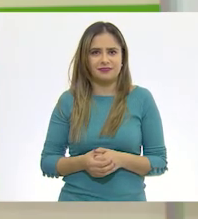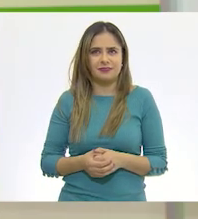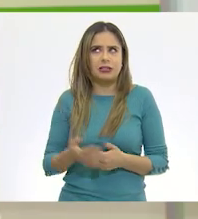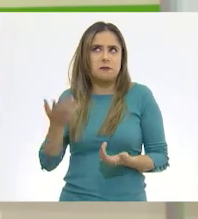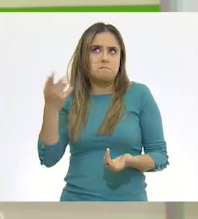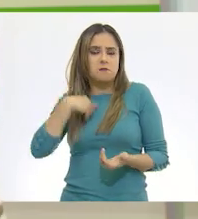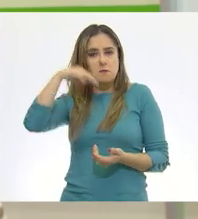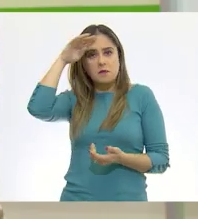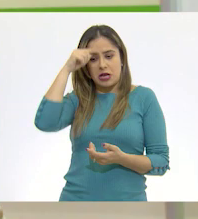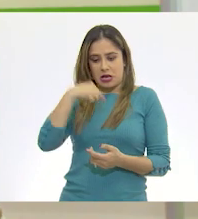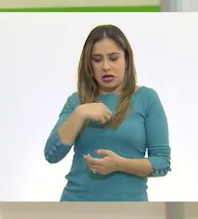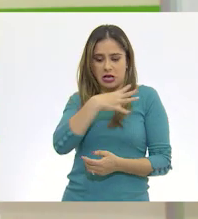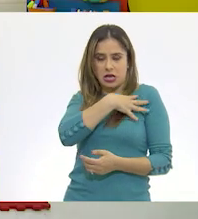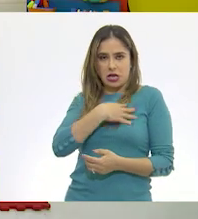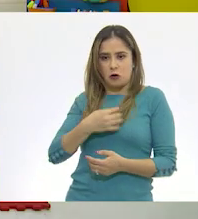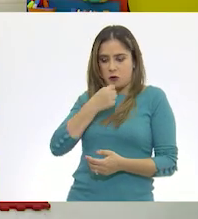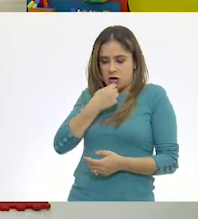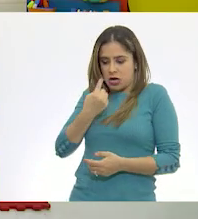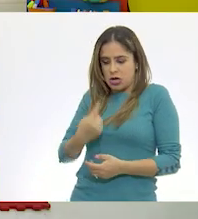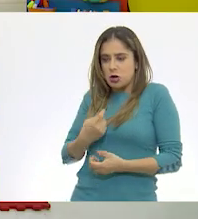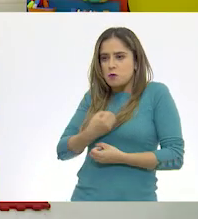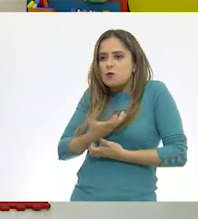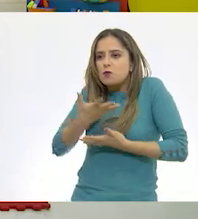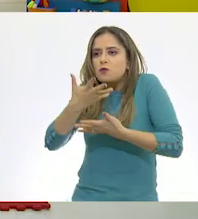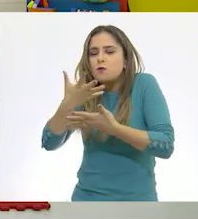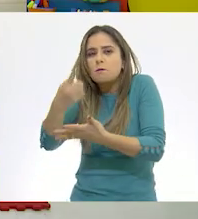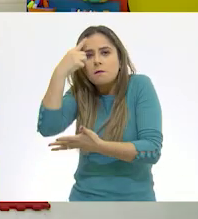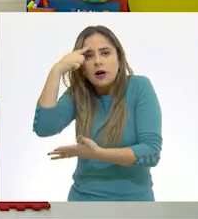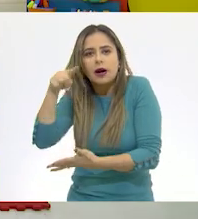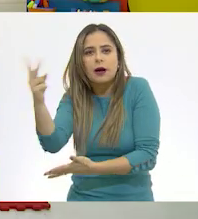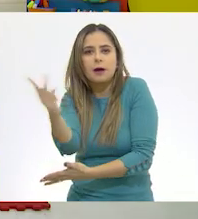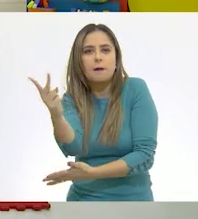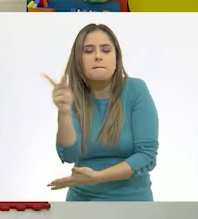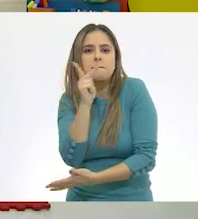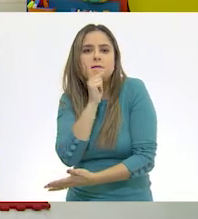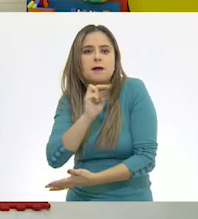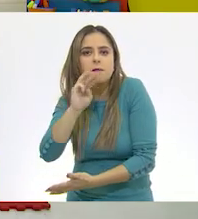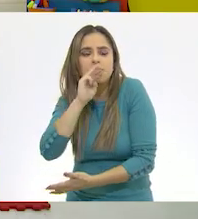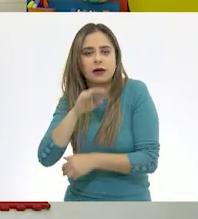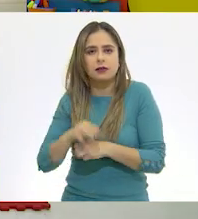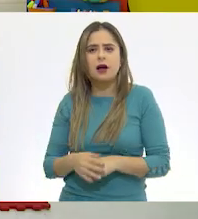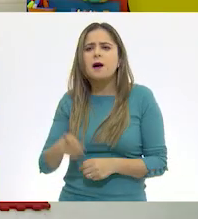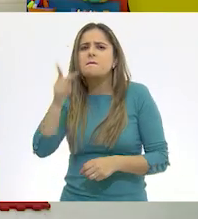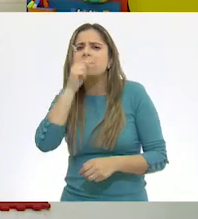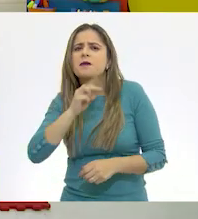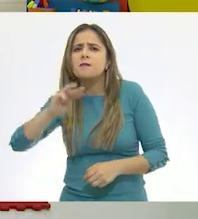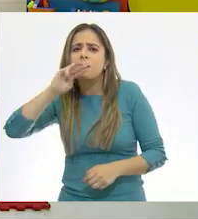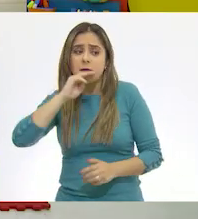Yo creo que a sus papás. ¿Qué hacen los padres por su hijo?